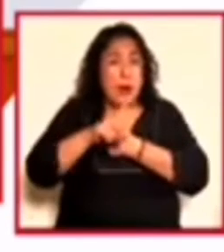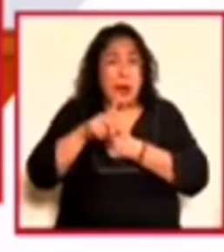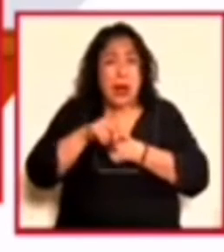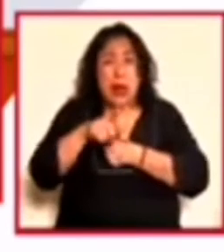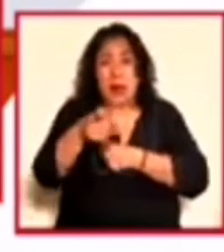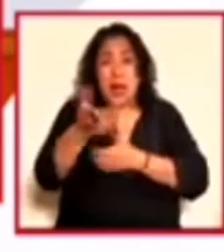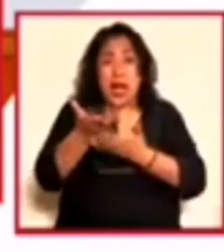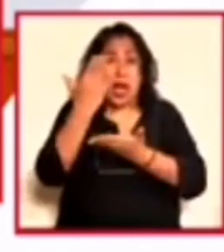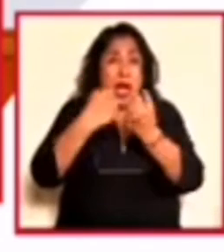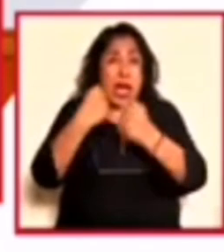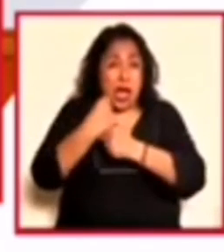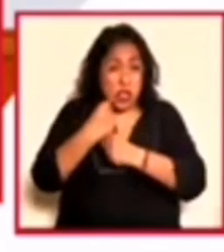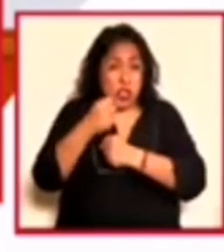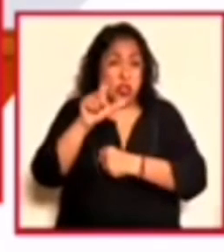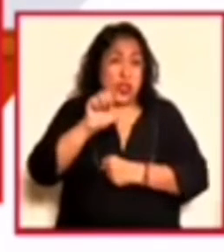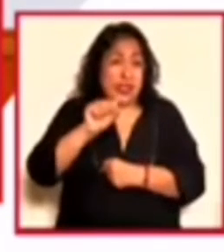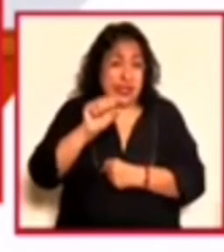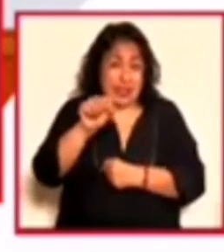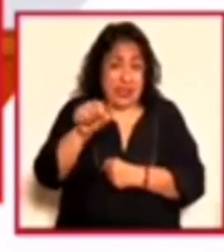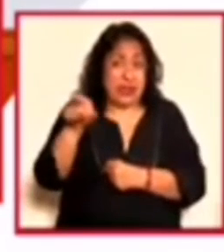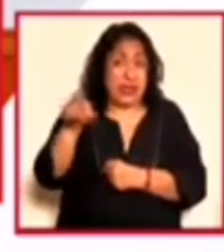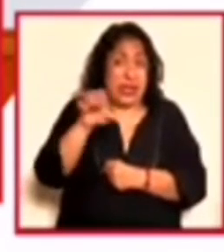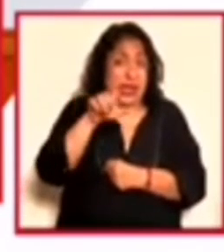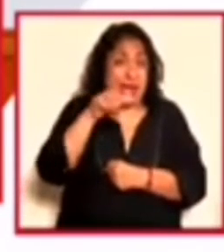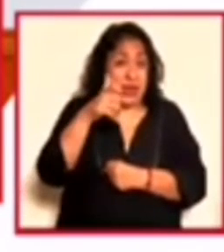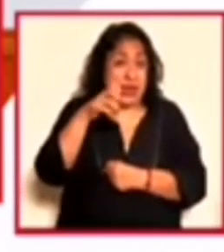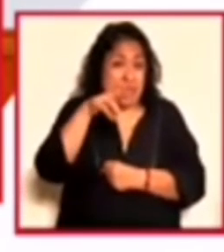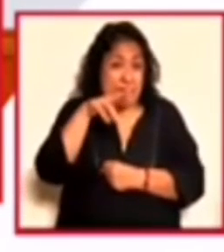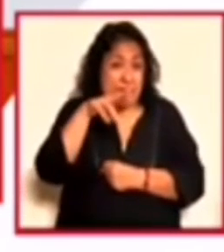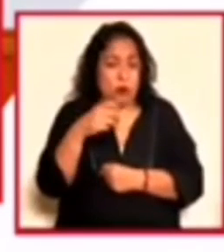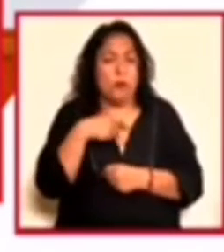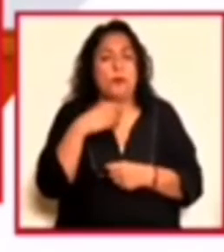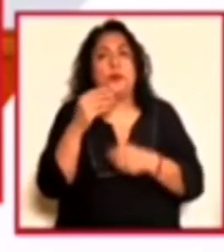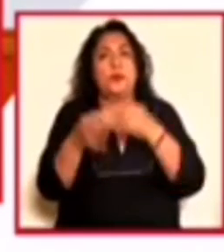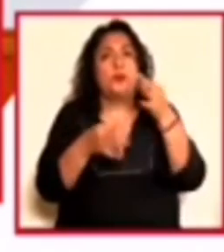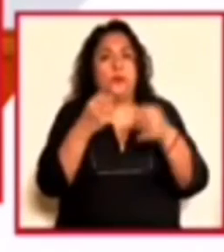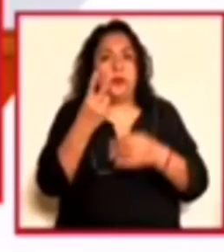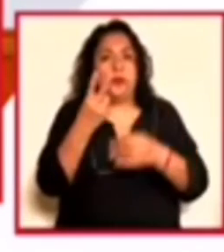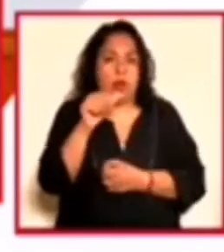60s con Elena Garro. Noticias 22, Alberto Aranda.